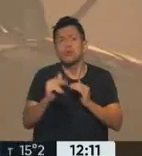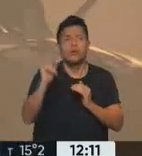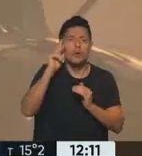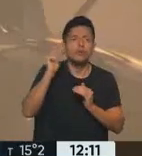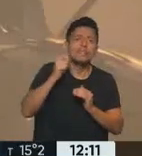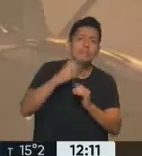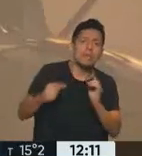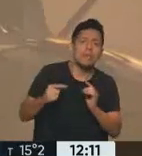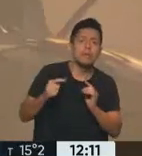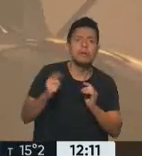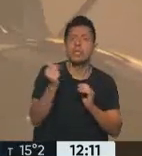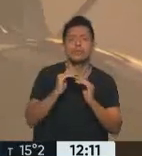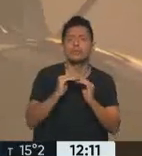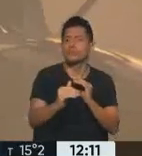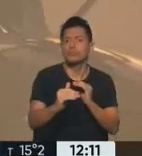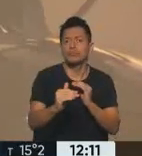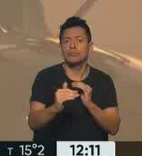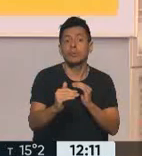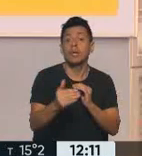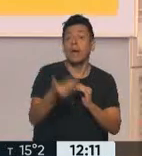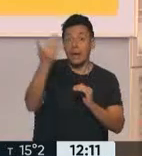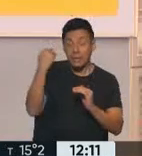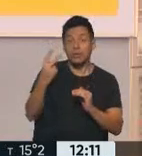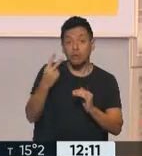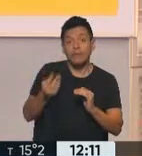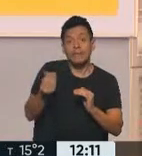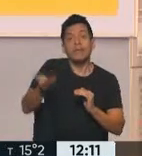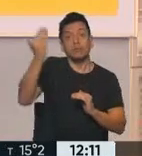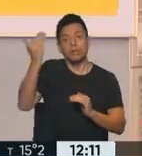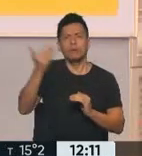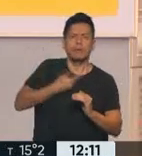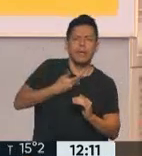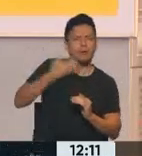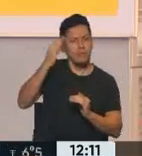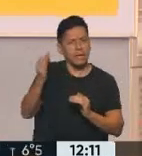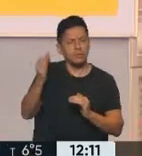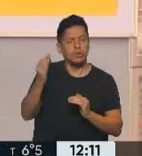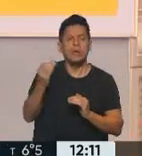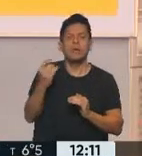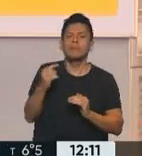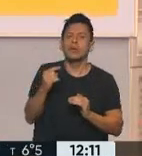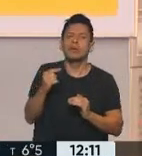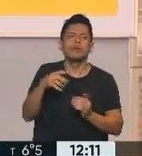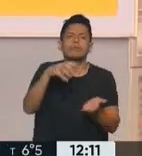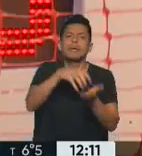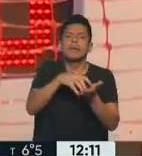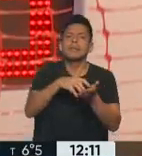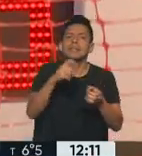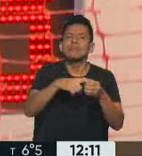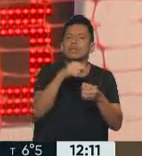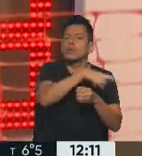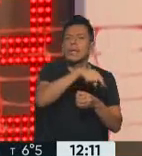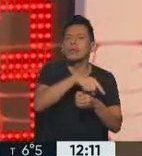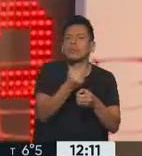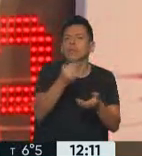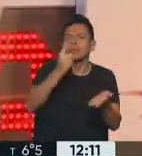sin variar los precios. Hubo 2 aumentos anteriores, tanto en febrero como en marzo, pero según las empresas petroleras, que son los que determinan